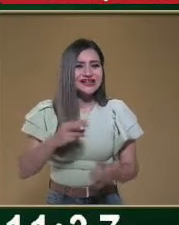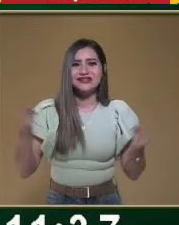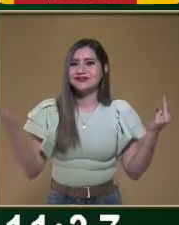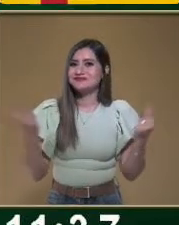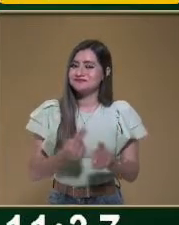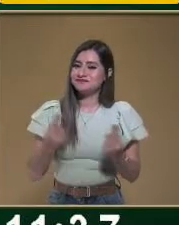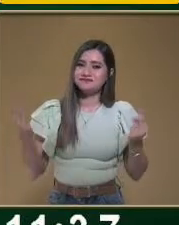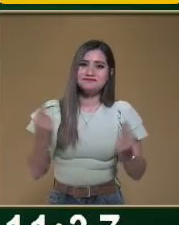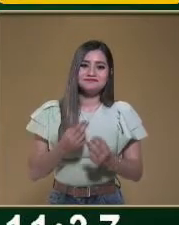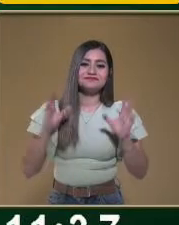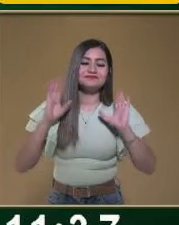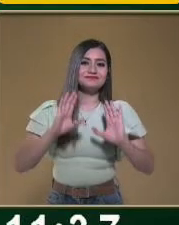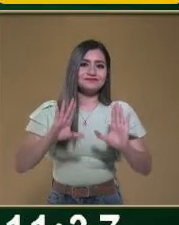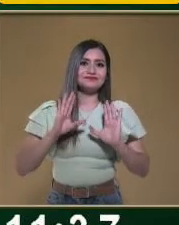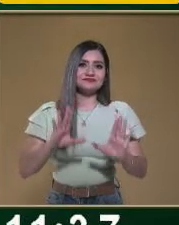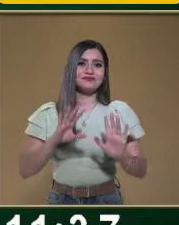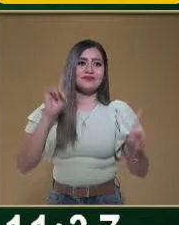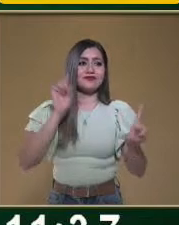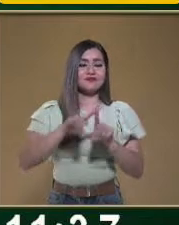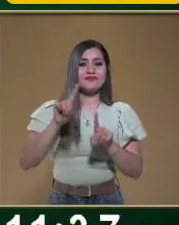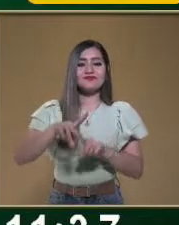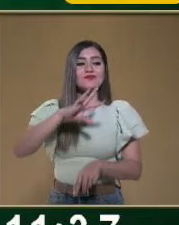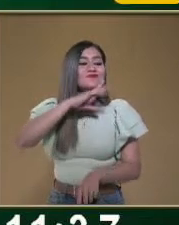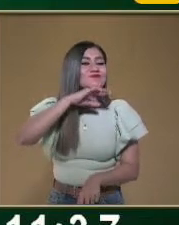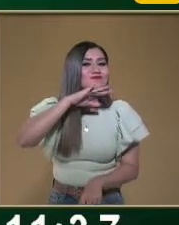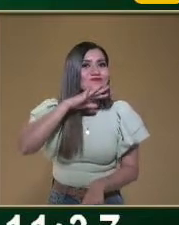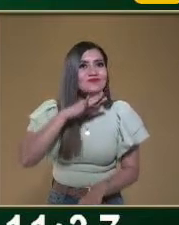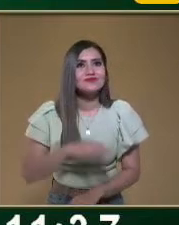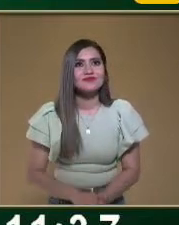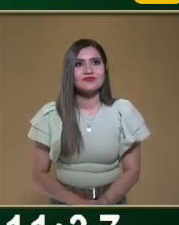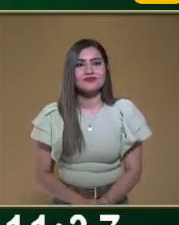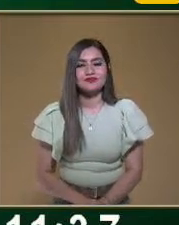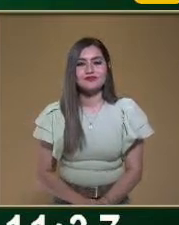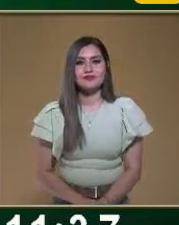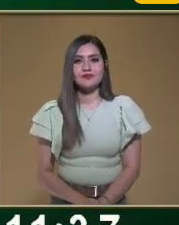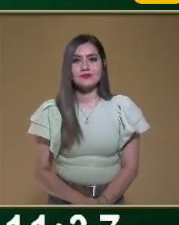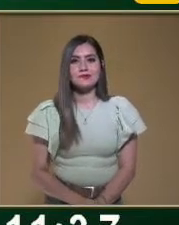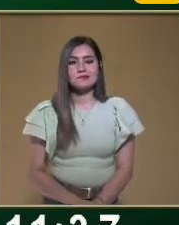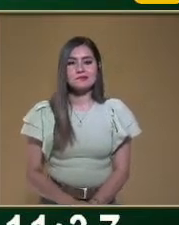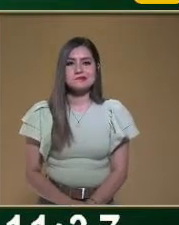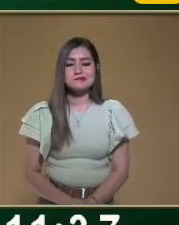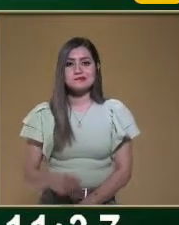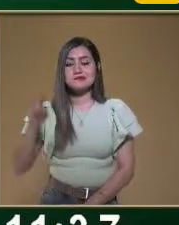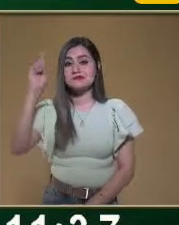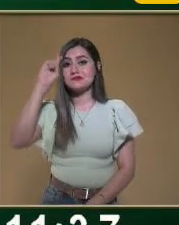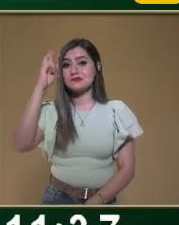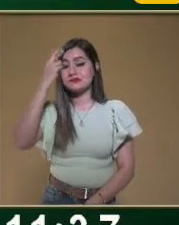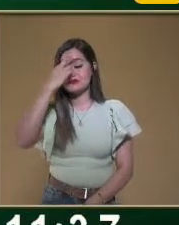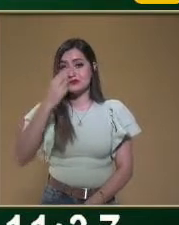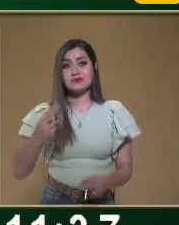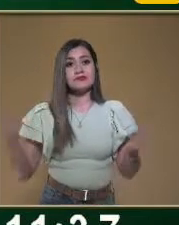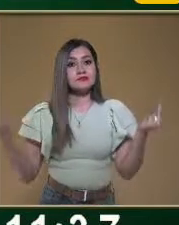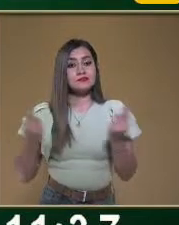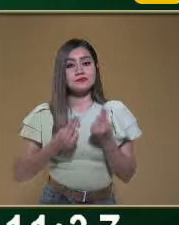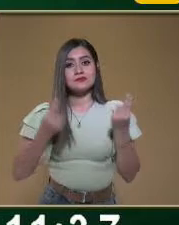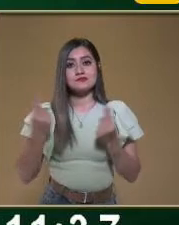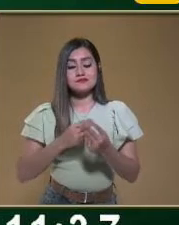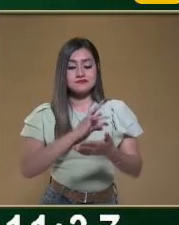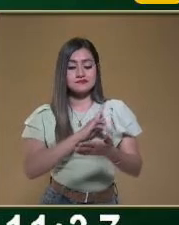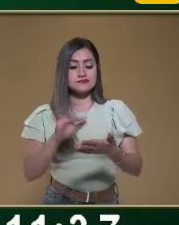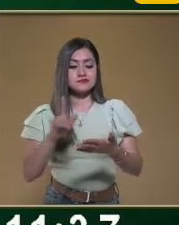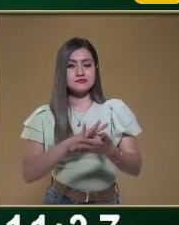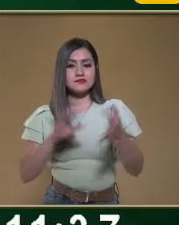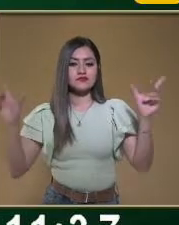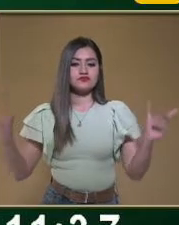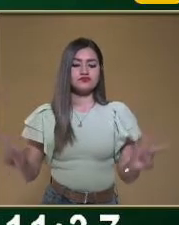los desechos para poder cuidar. Y la imagen está muy pequeñita. Recuerda, como dice ahí, el texto debe ser corto,